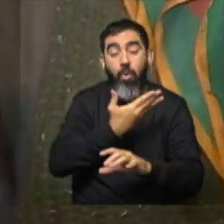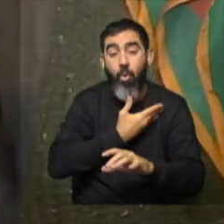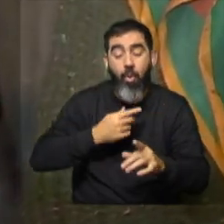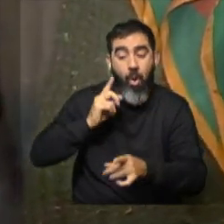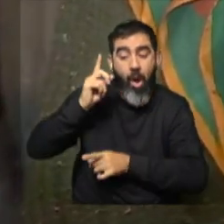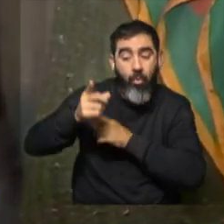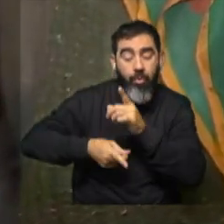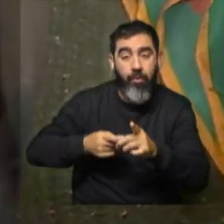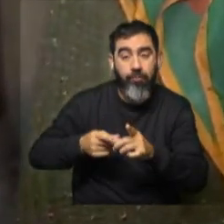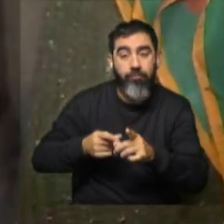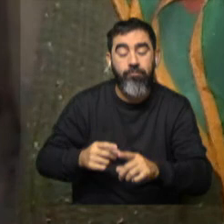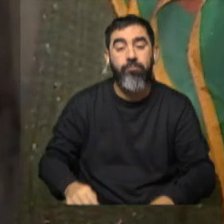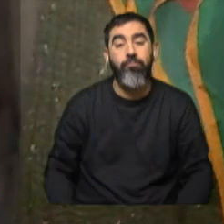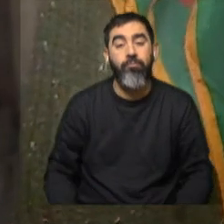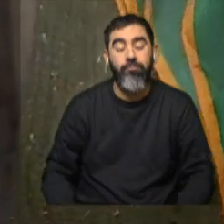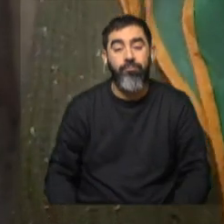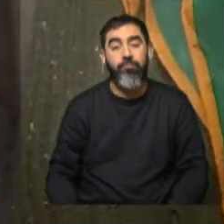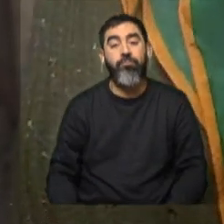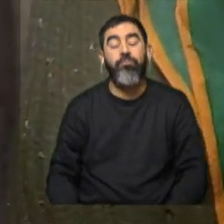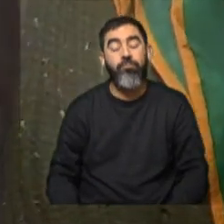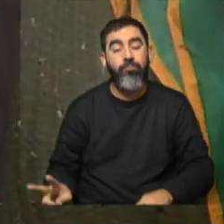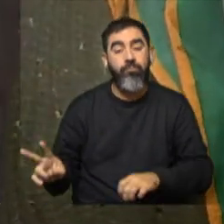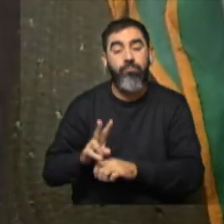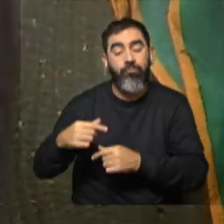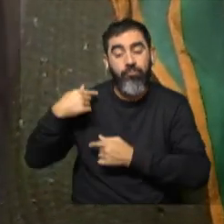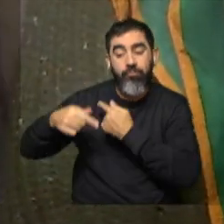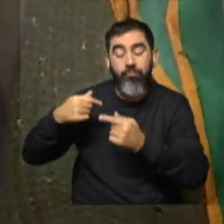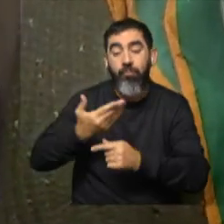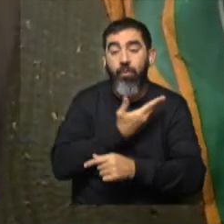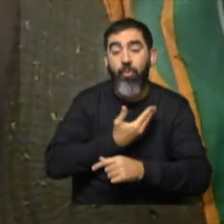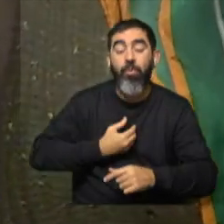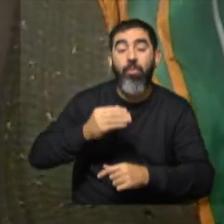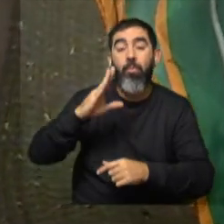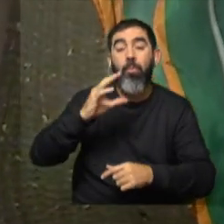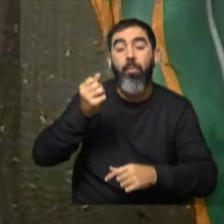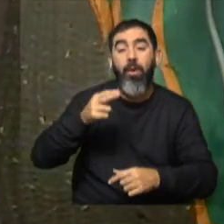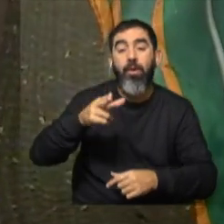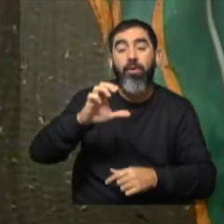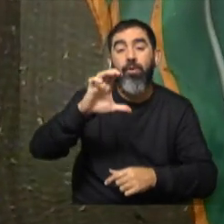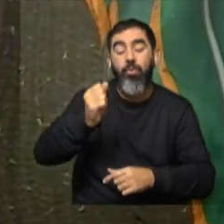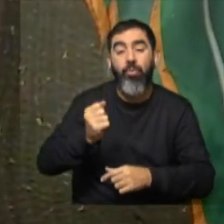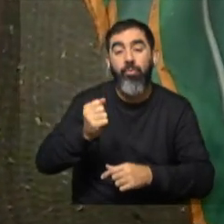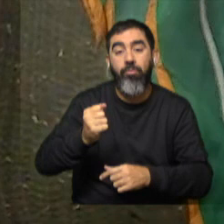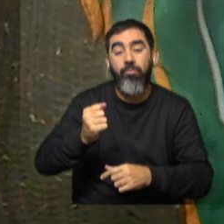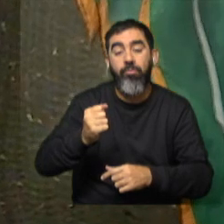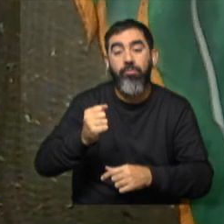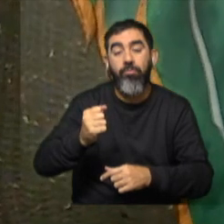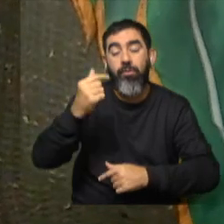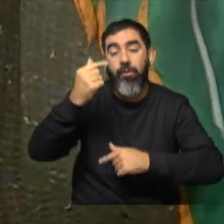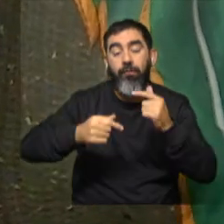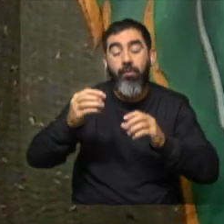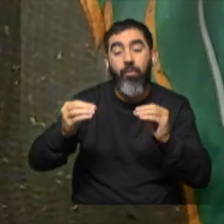autoritario, con medidas prontas de seguridad continuas durante el gobierno de Pacheco Areco, fueron trayendo a